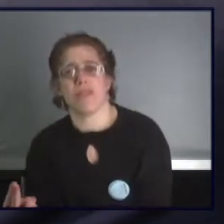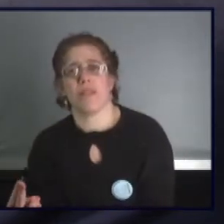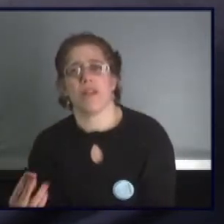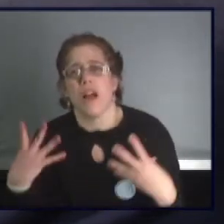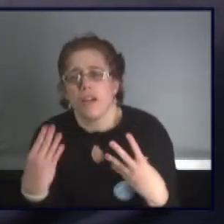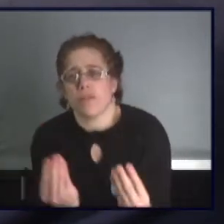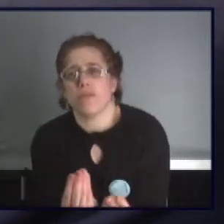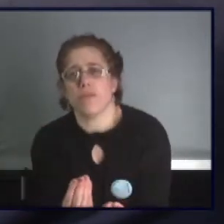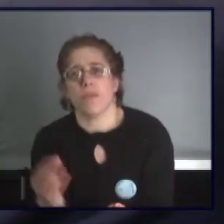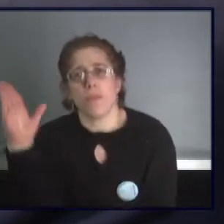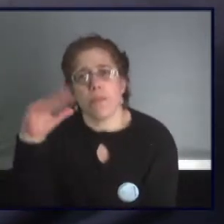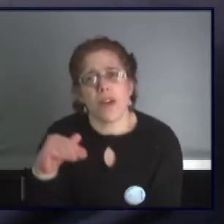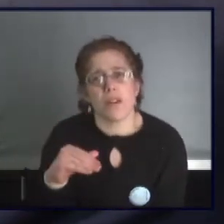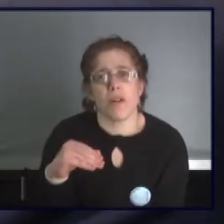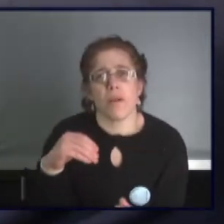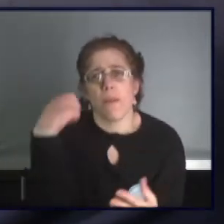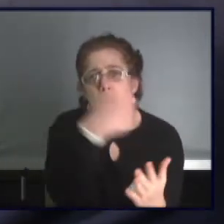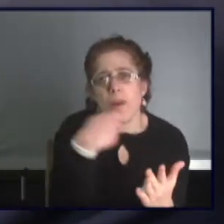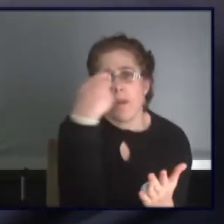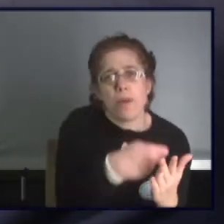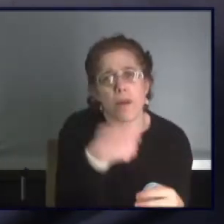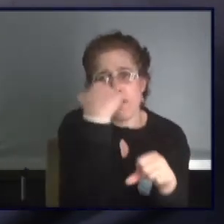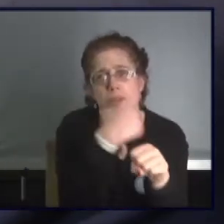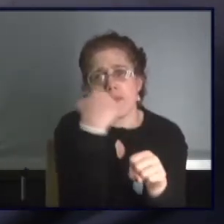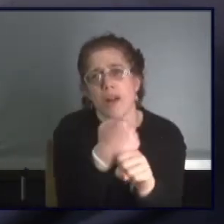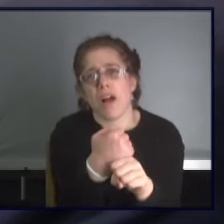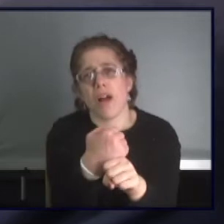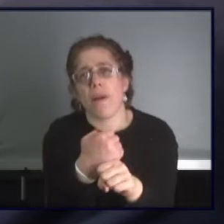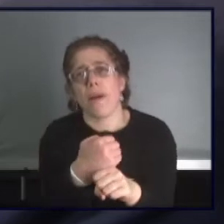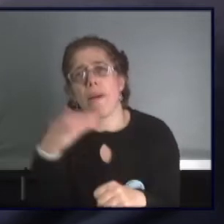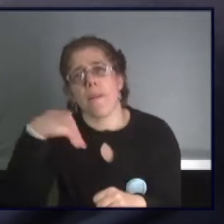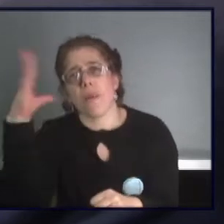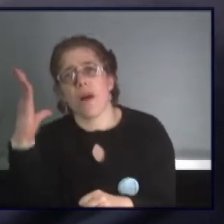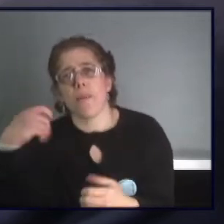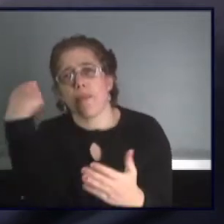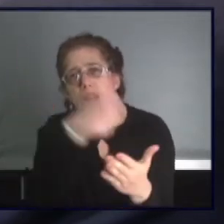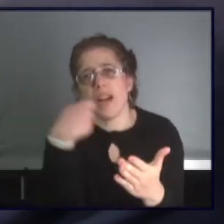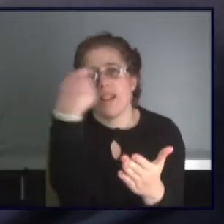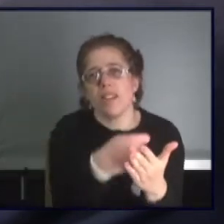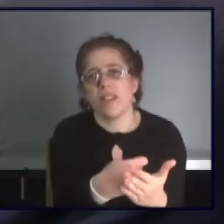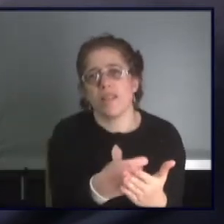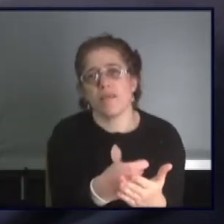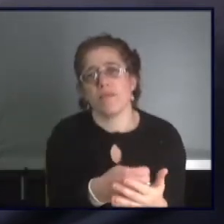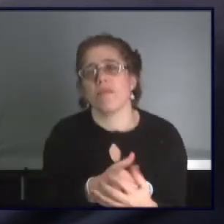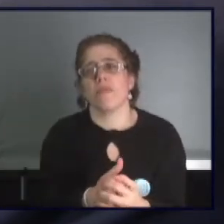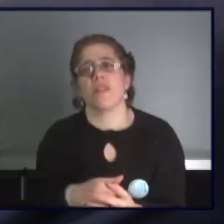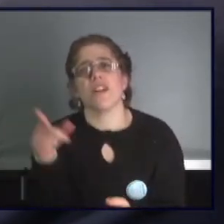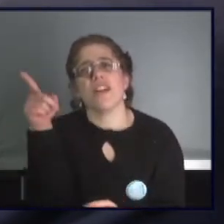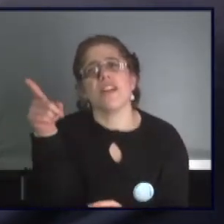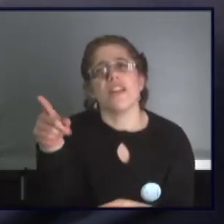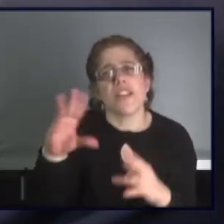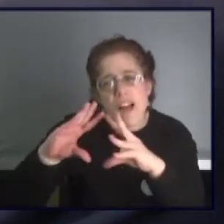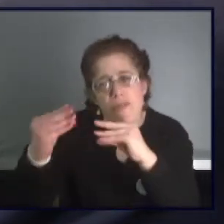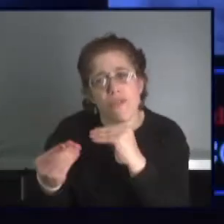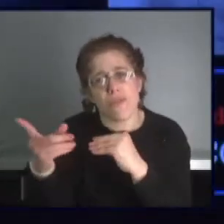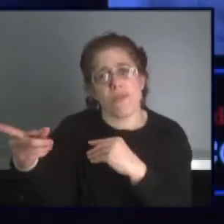en menos plata en el bolsillo de los trabajadores y más plata que van a agarrar las patronales esa es la discusión